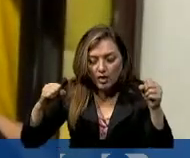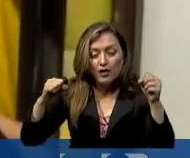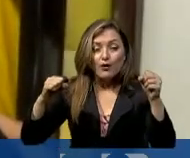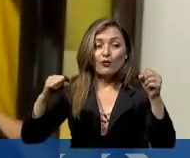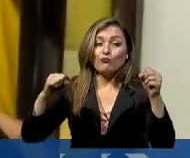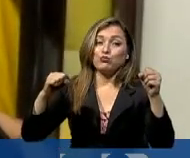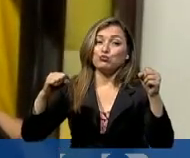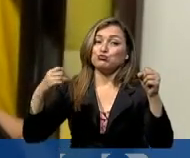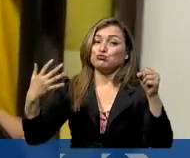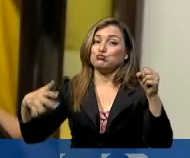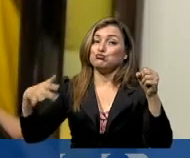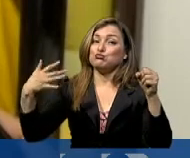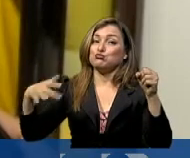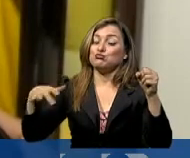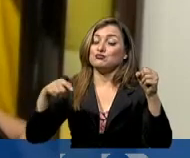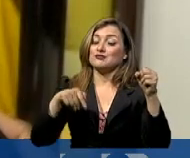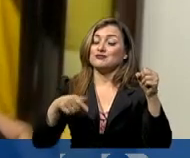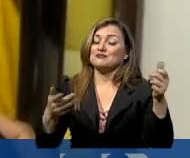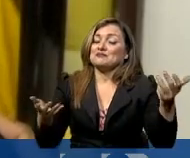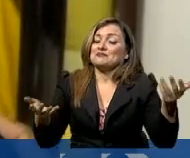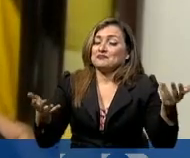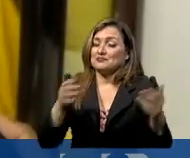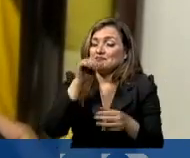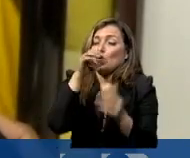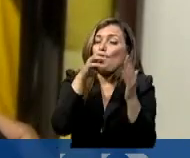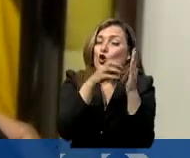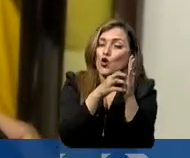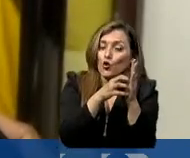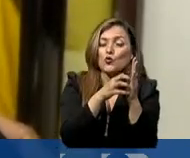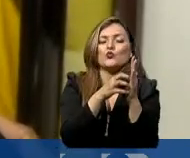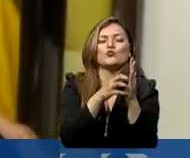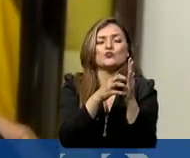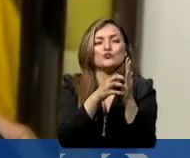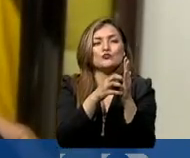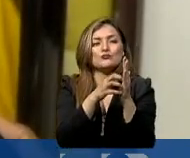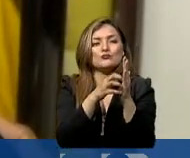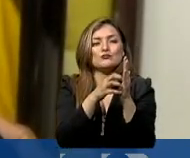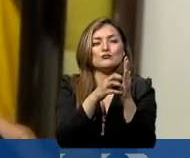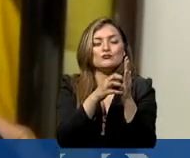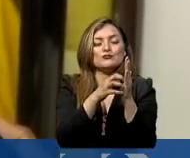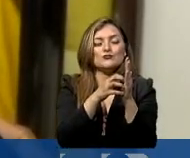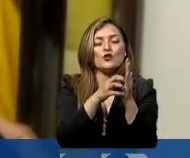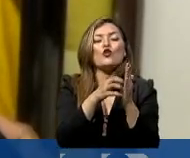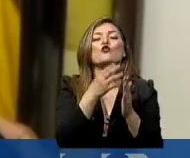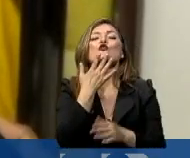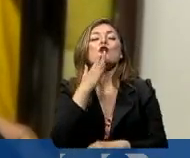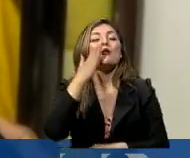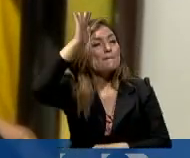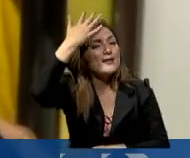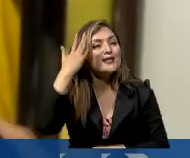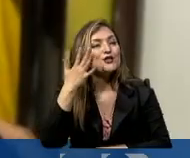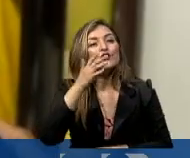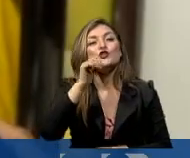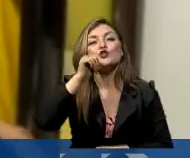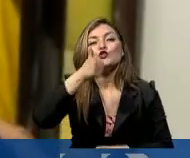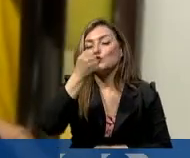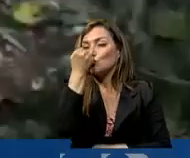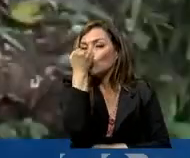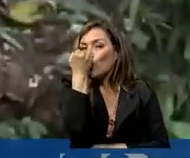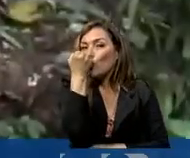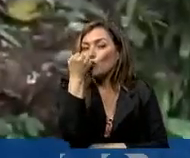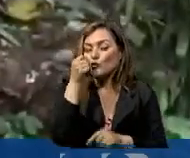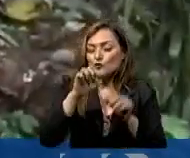encontró en unas envolturas, tenían un logotipo, el amarillo, azul y rojo, una cinta alrededor de estos